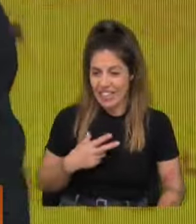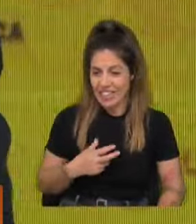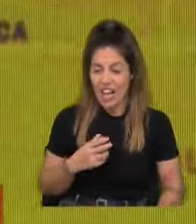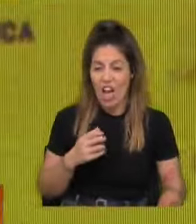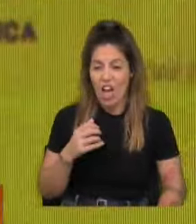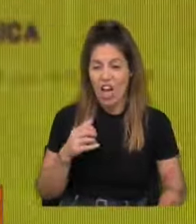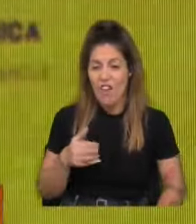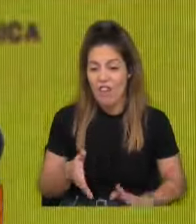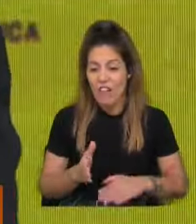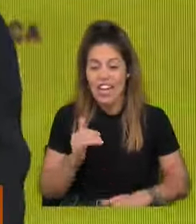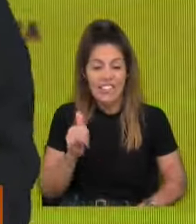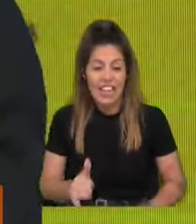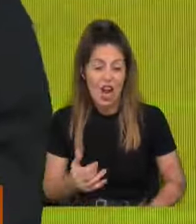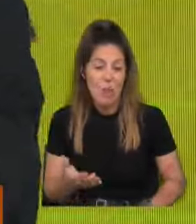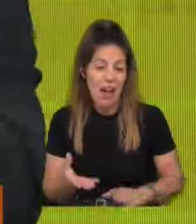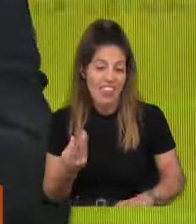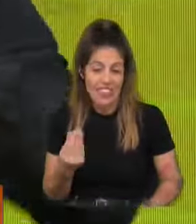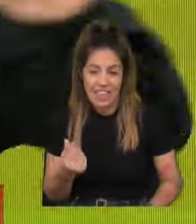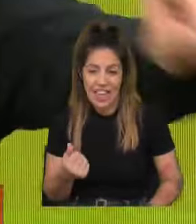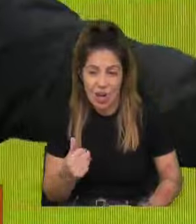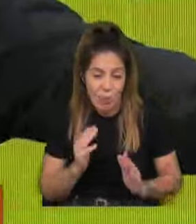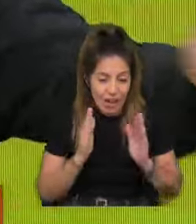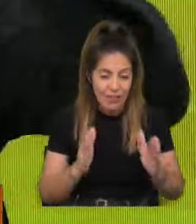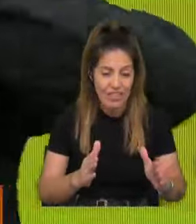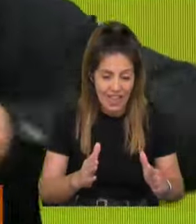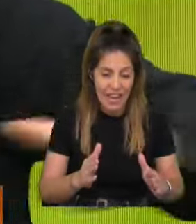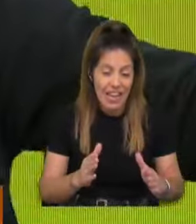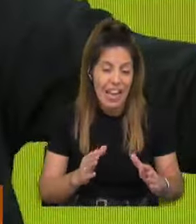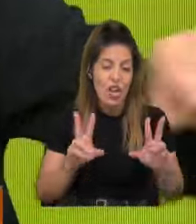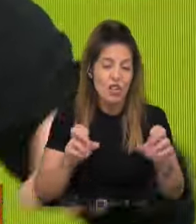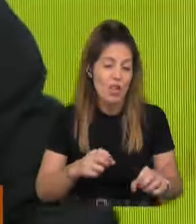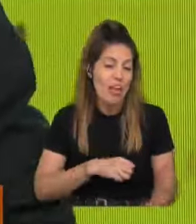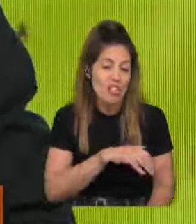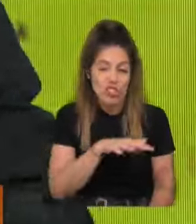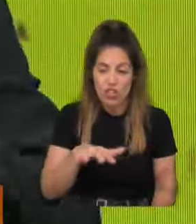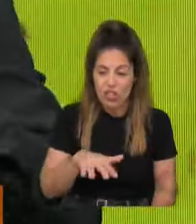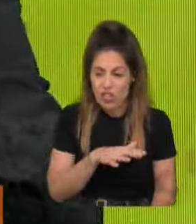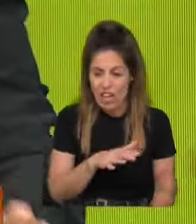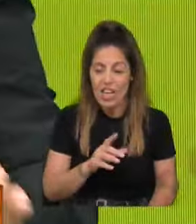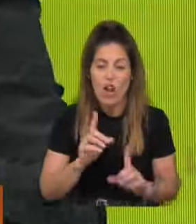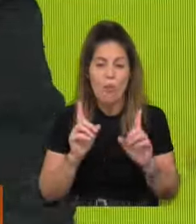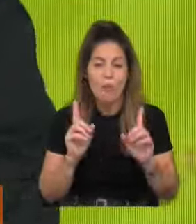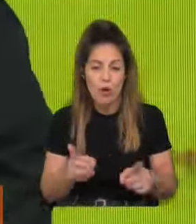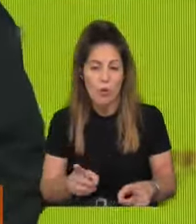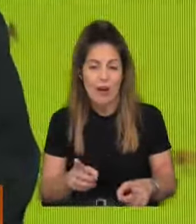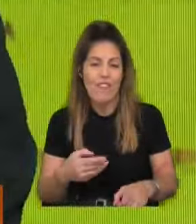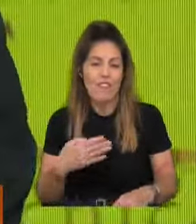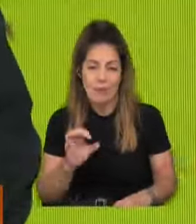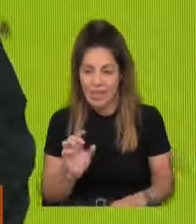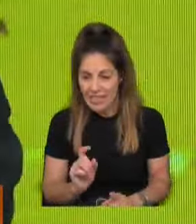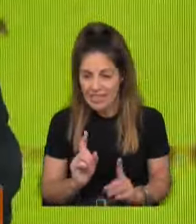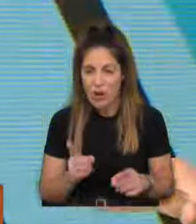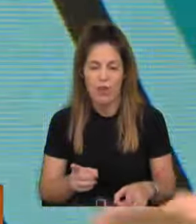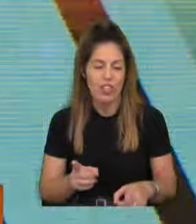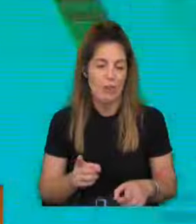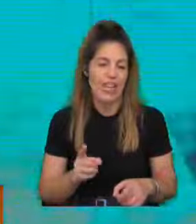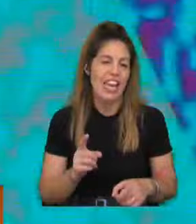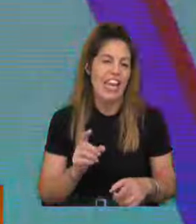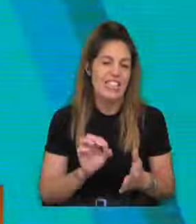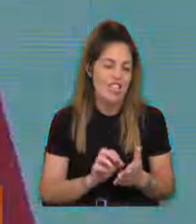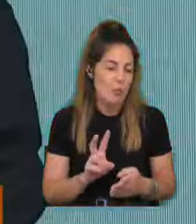públicas que no solo atiendan el problema de la seguridad social sino que también atiendan otras cuestiones como el sistema de Cuidado como la infantilización de la pobreza como el